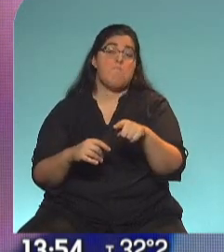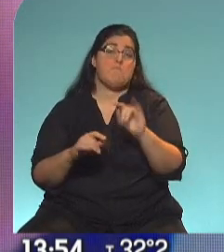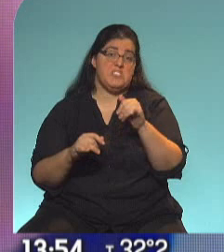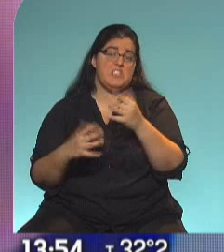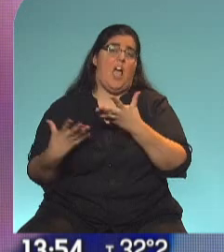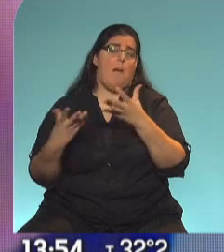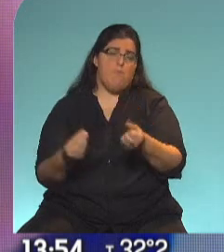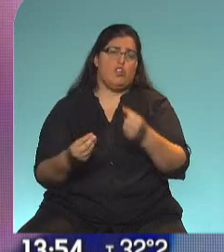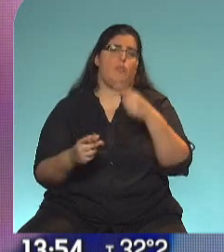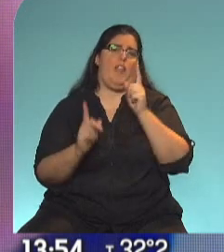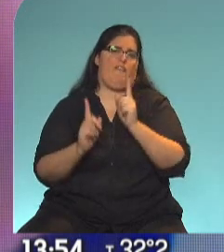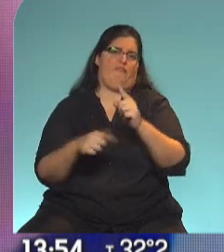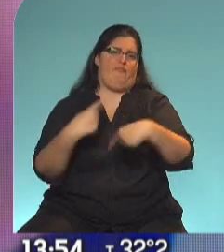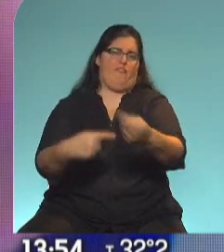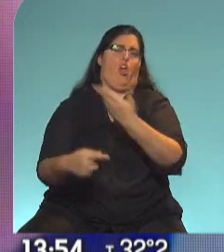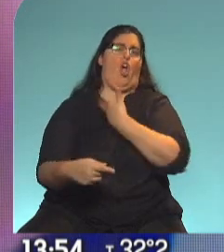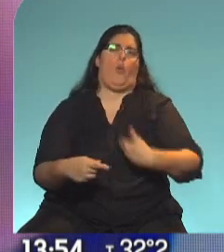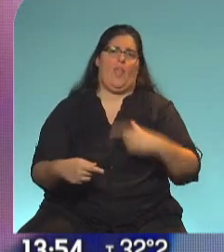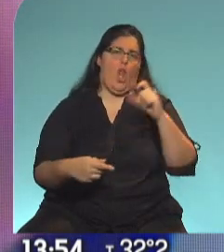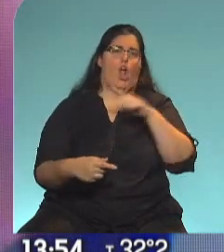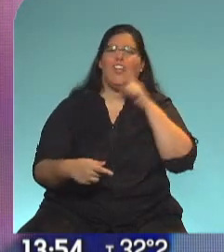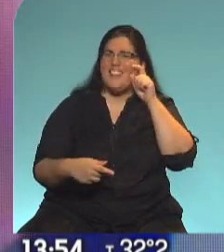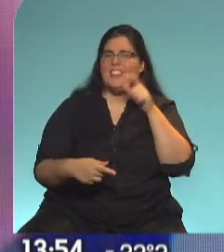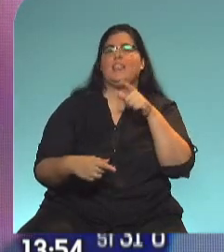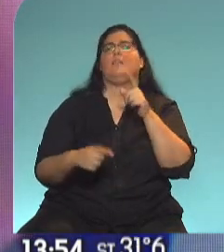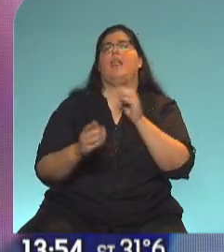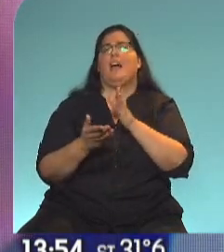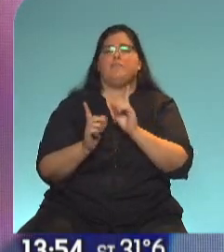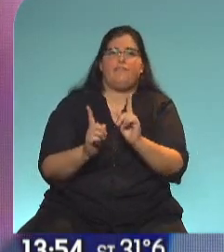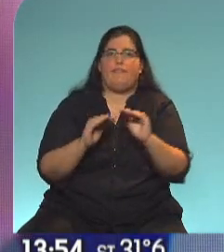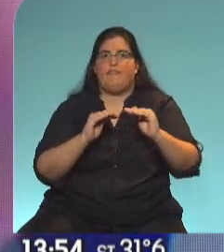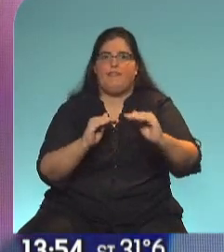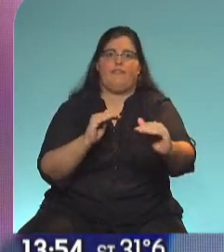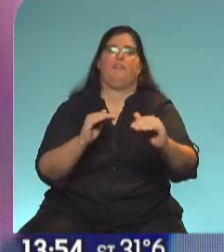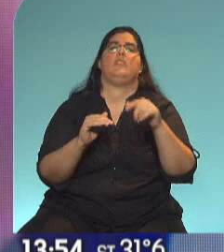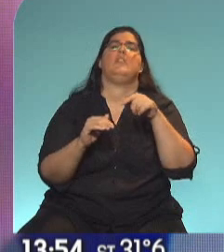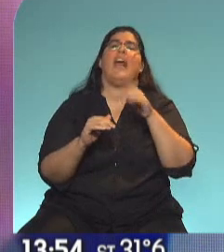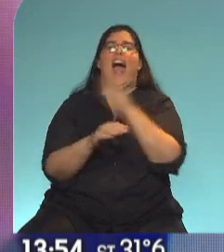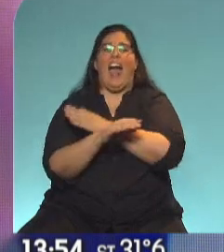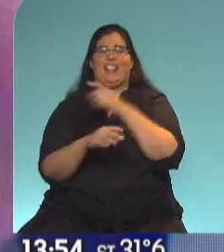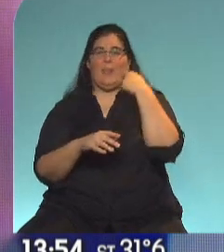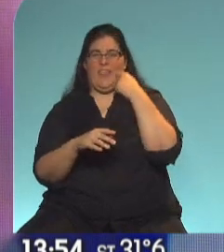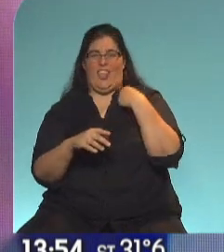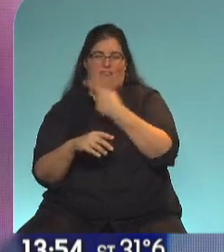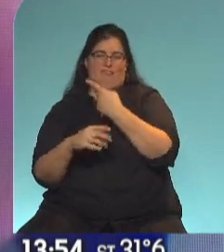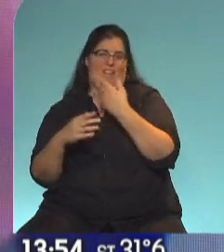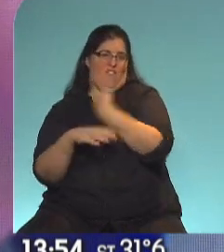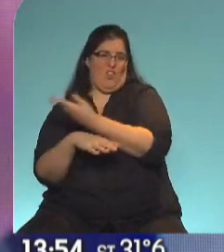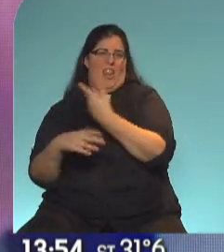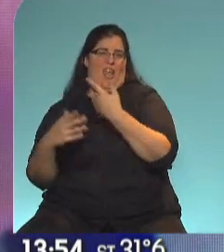para que siga gobernando y generar cierta estabilidad. Lo comentamos recién atrás de cámara también con una